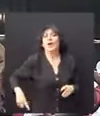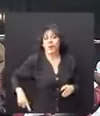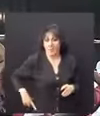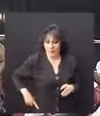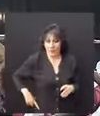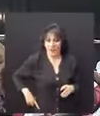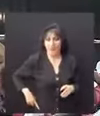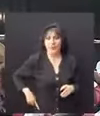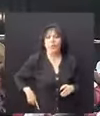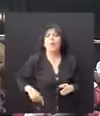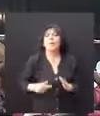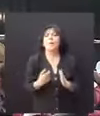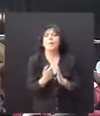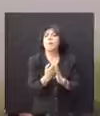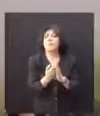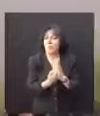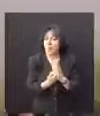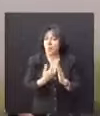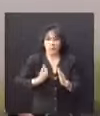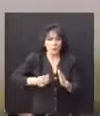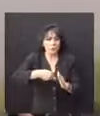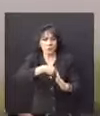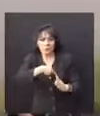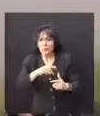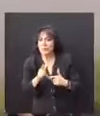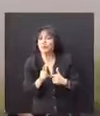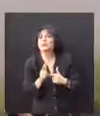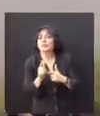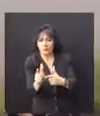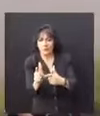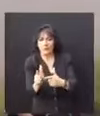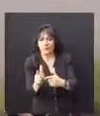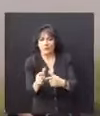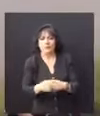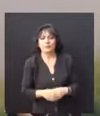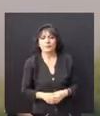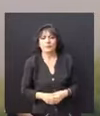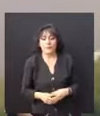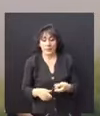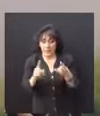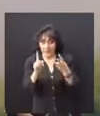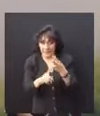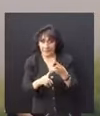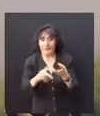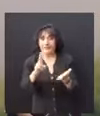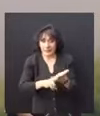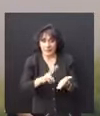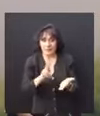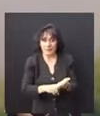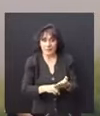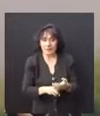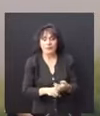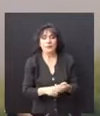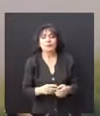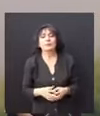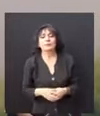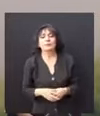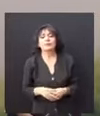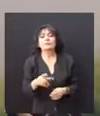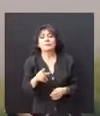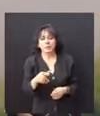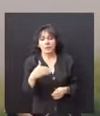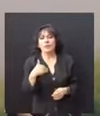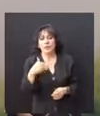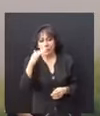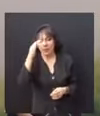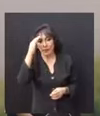austeridad republicana y así lo vamos a hacer. Y el tercer principio, que estoy segura que lo